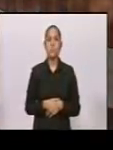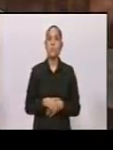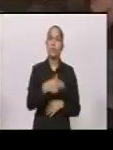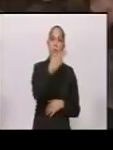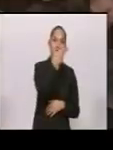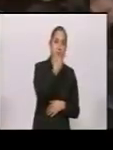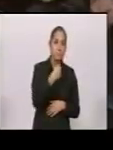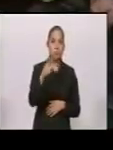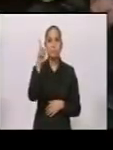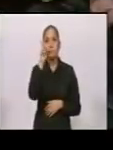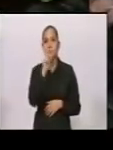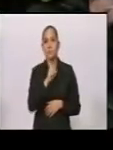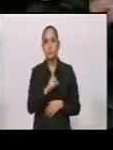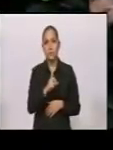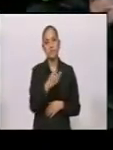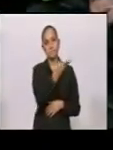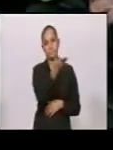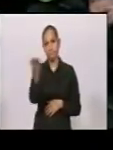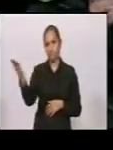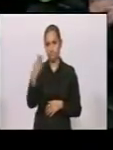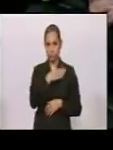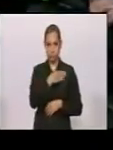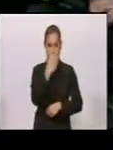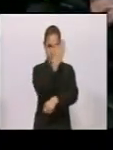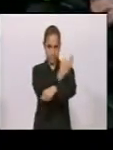Señoras y señores, muy buenas tardes.